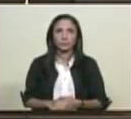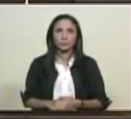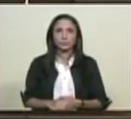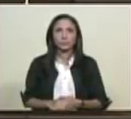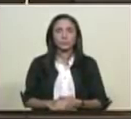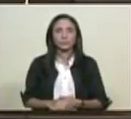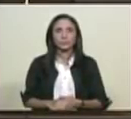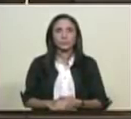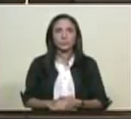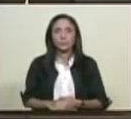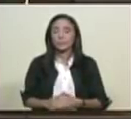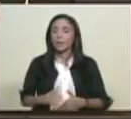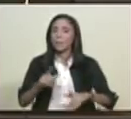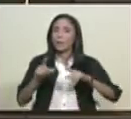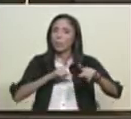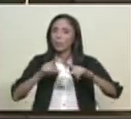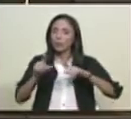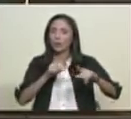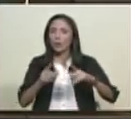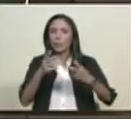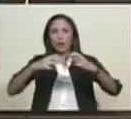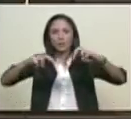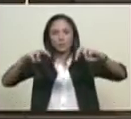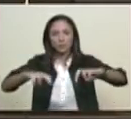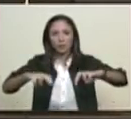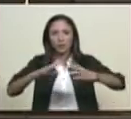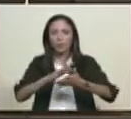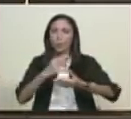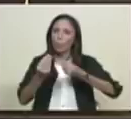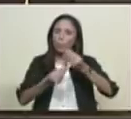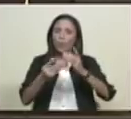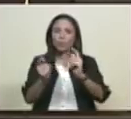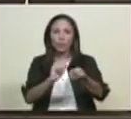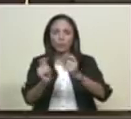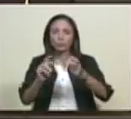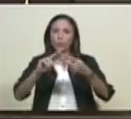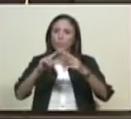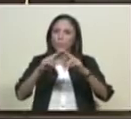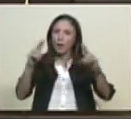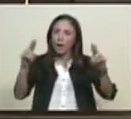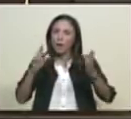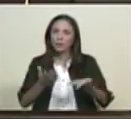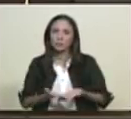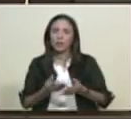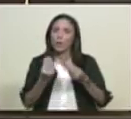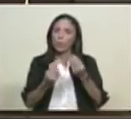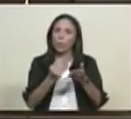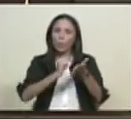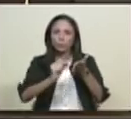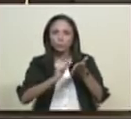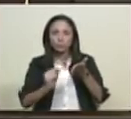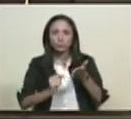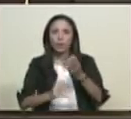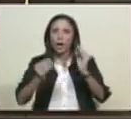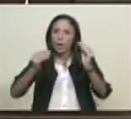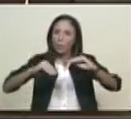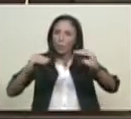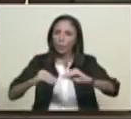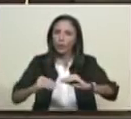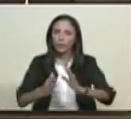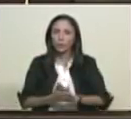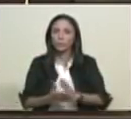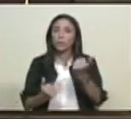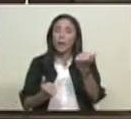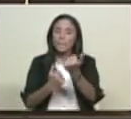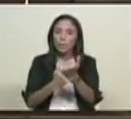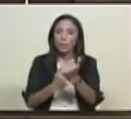persona, para coordinar, ¿coordinar qué? La paz, la cooperación entre Colombia y